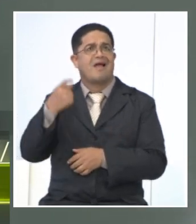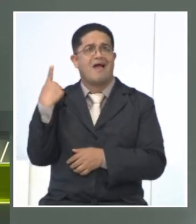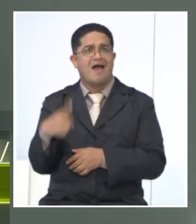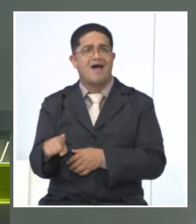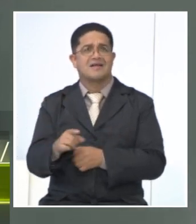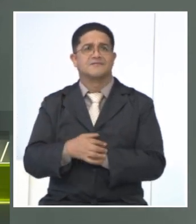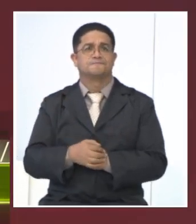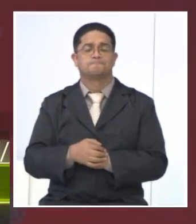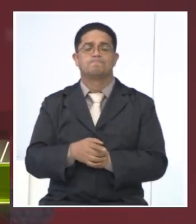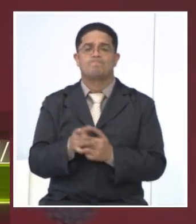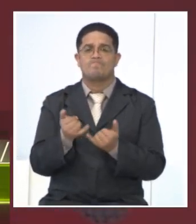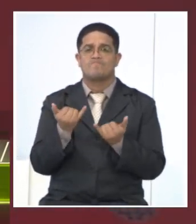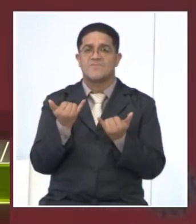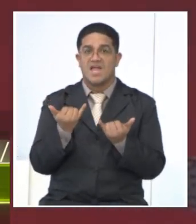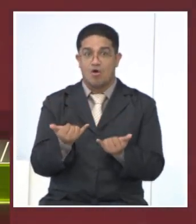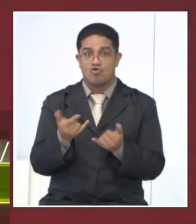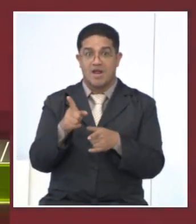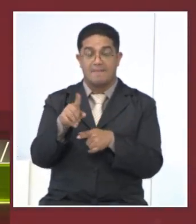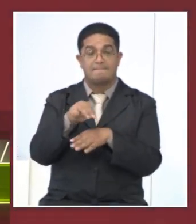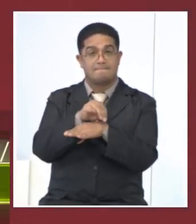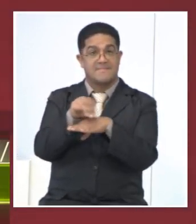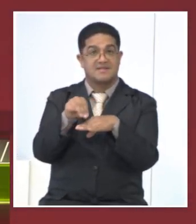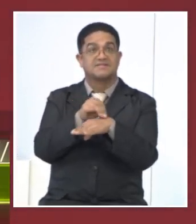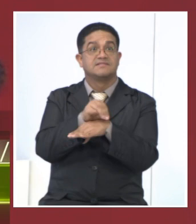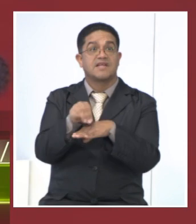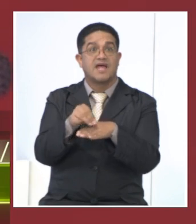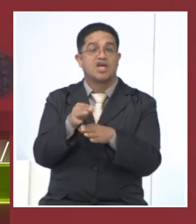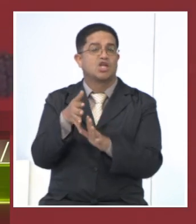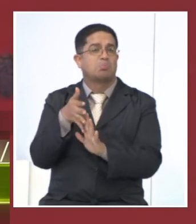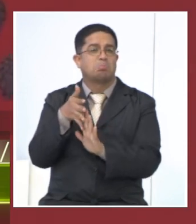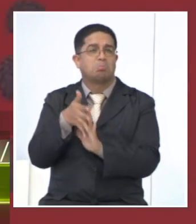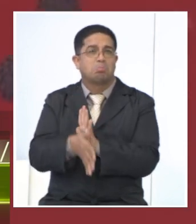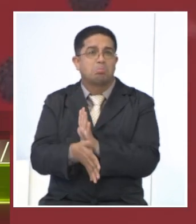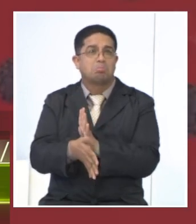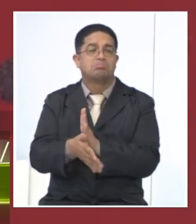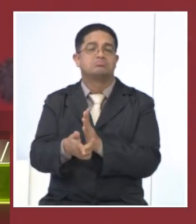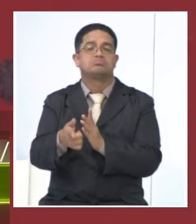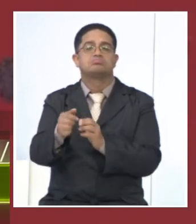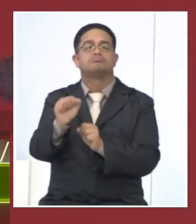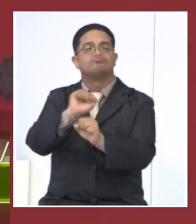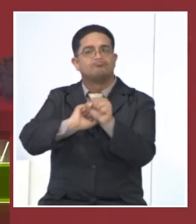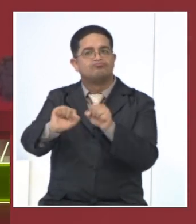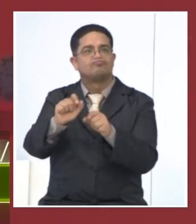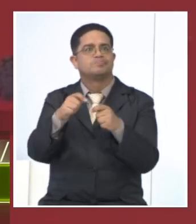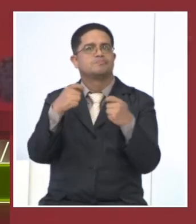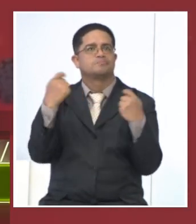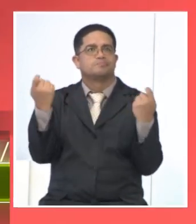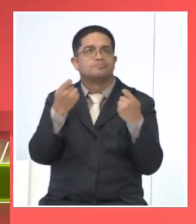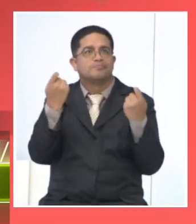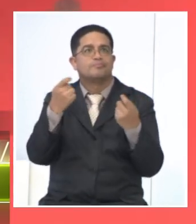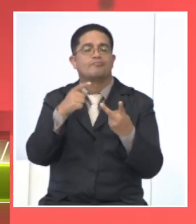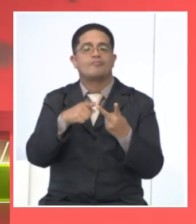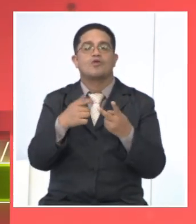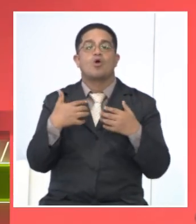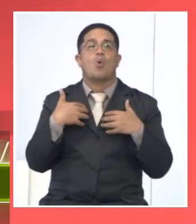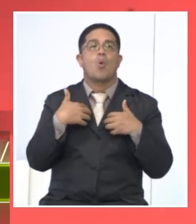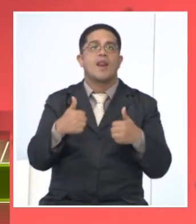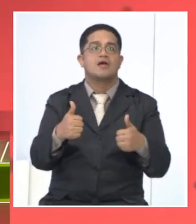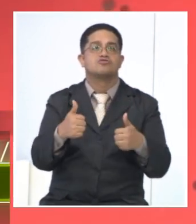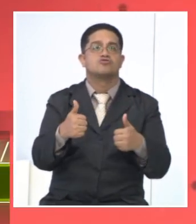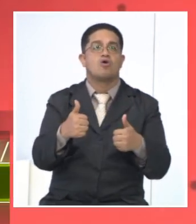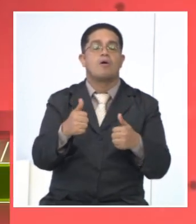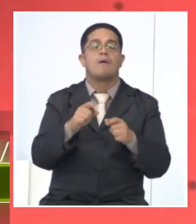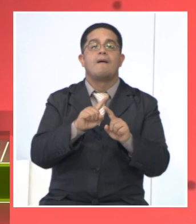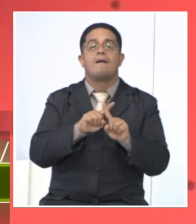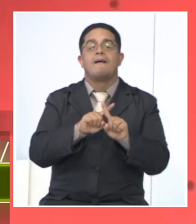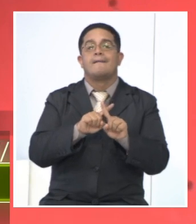algún momento el ministerio se encarga de hacer prevención, hacer tratamiento, curación,